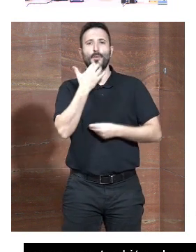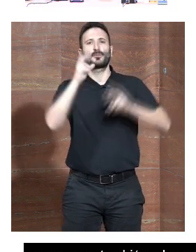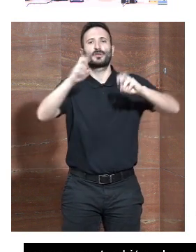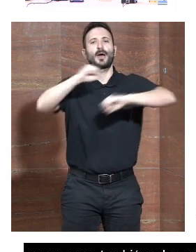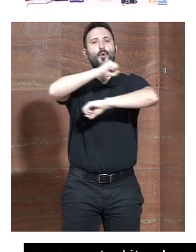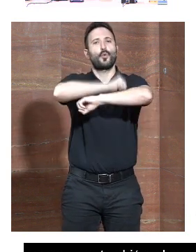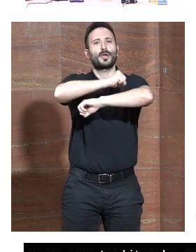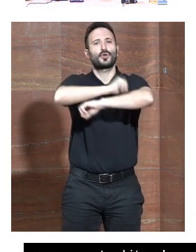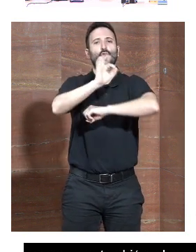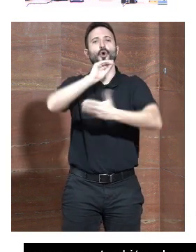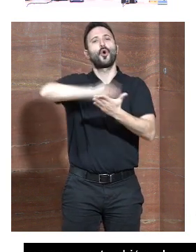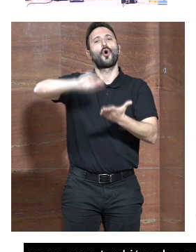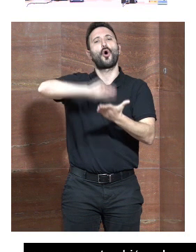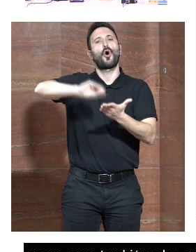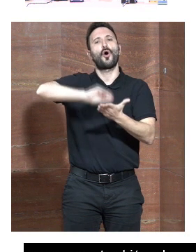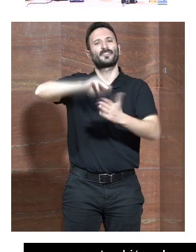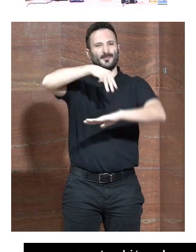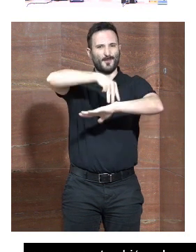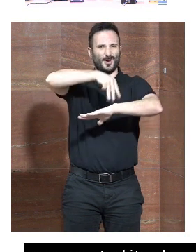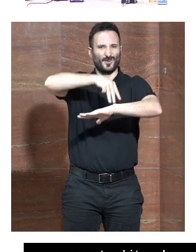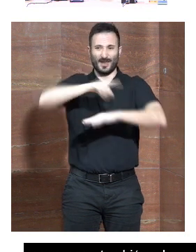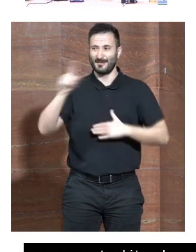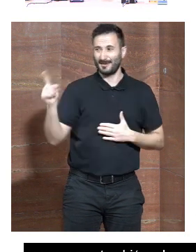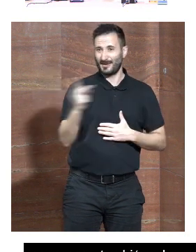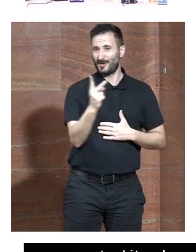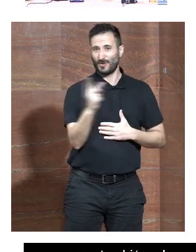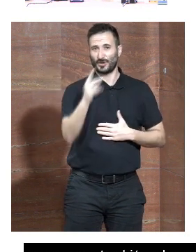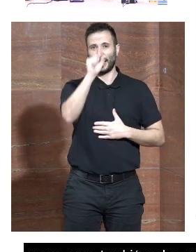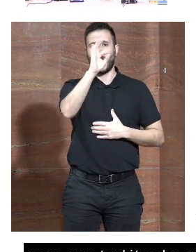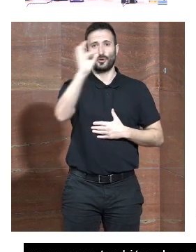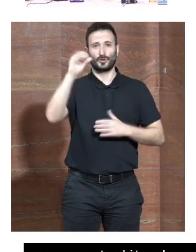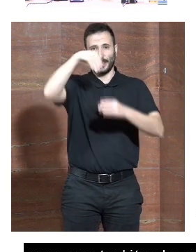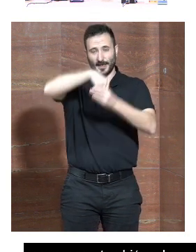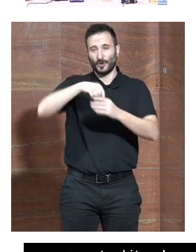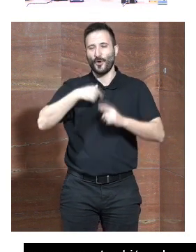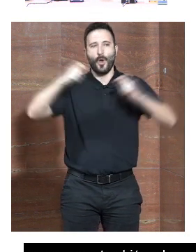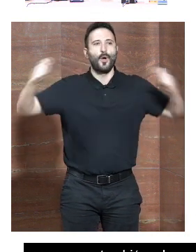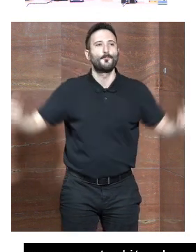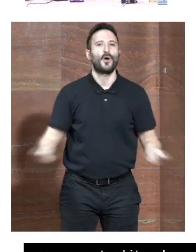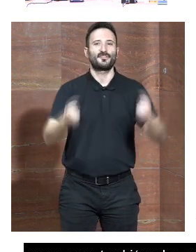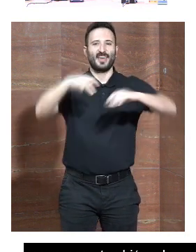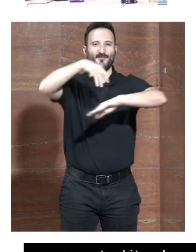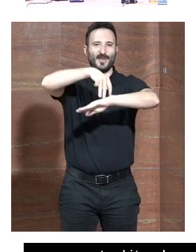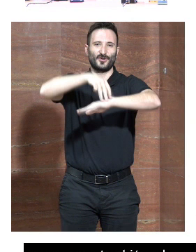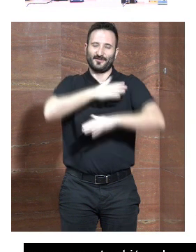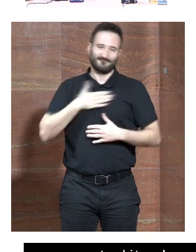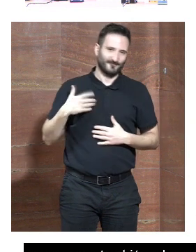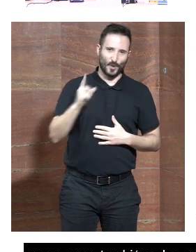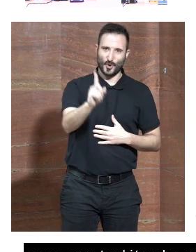Windows y las de Office, las de Microsoft, que es lo que está en todos los sitios. Sin ánimo de dar publicidad a Microsoft en este